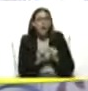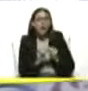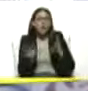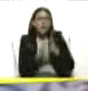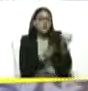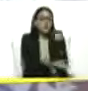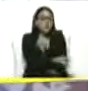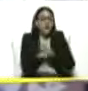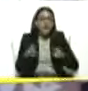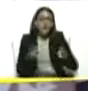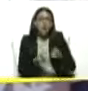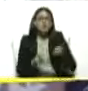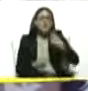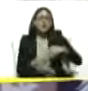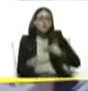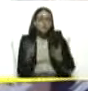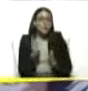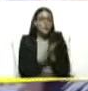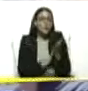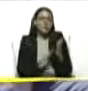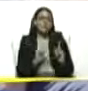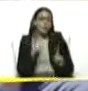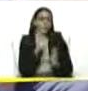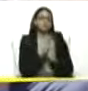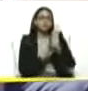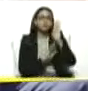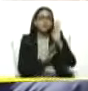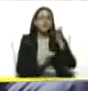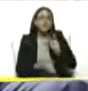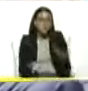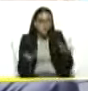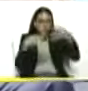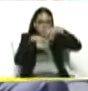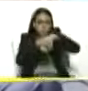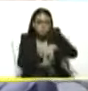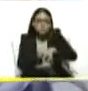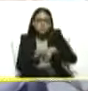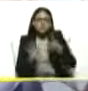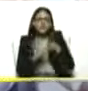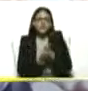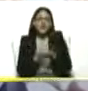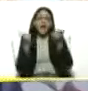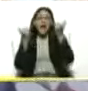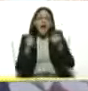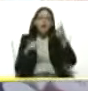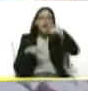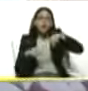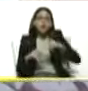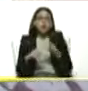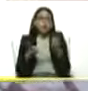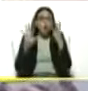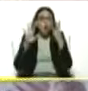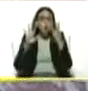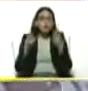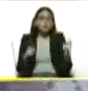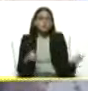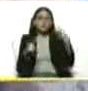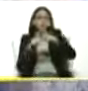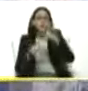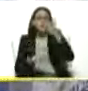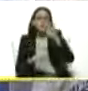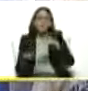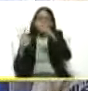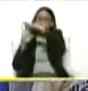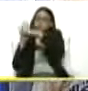economía con gran capacidad para diversificarse. Ya va por 18 motores. Y el